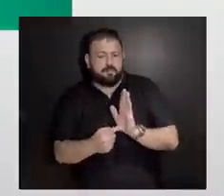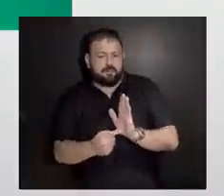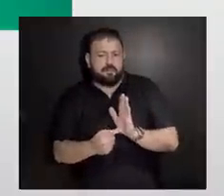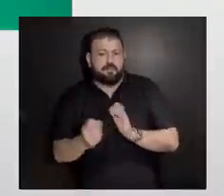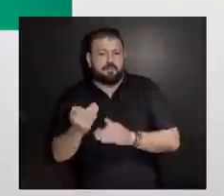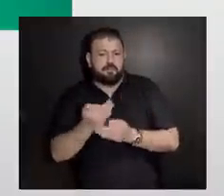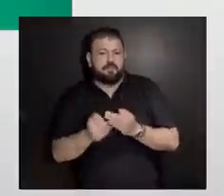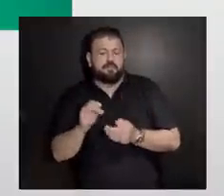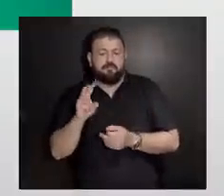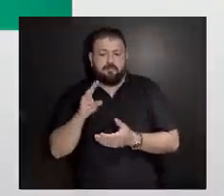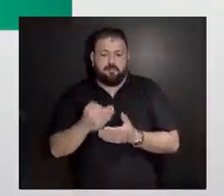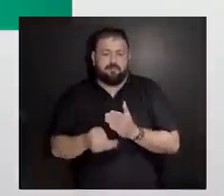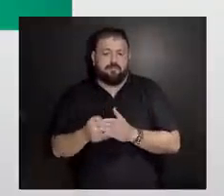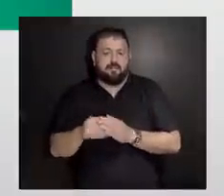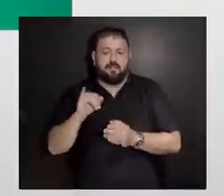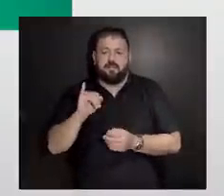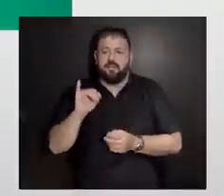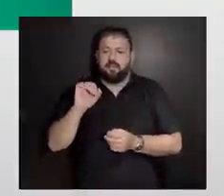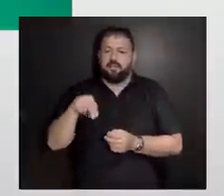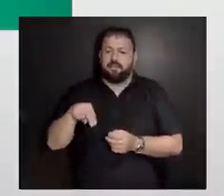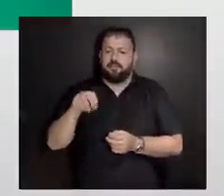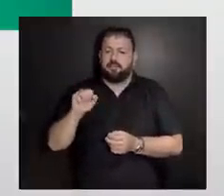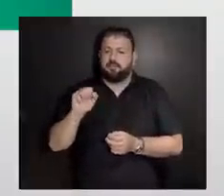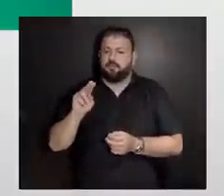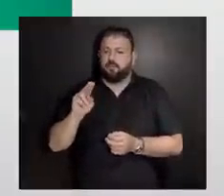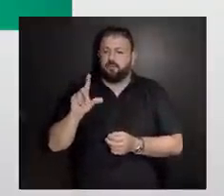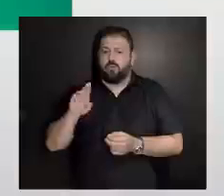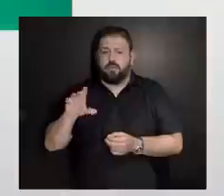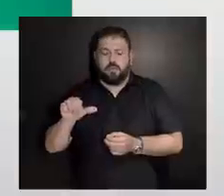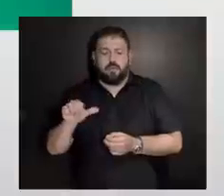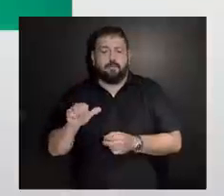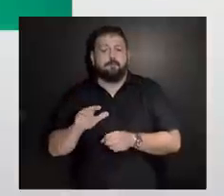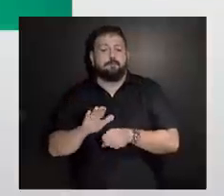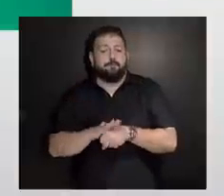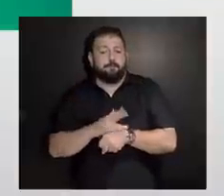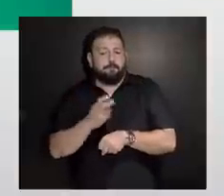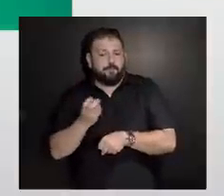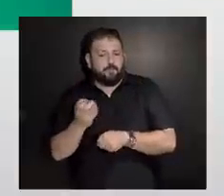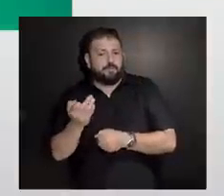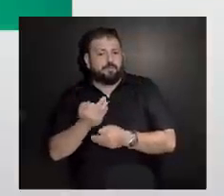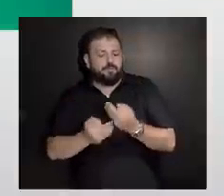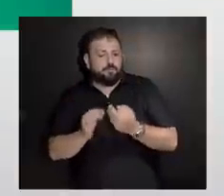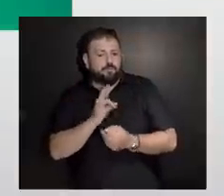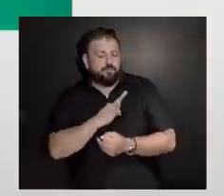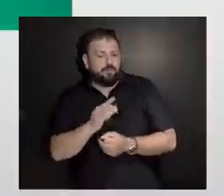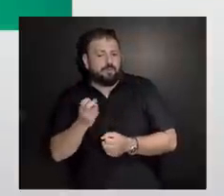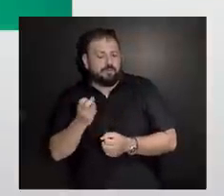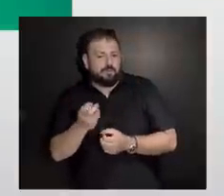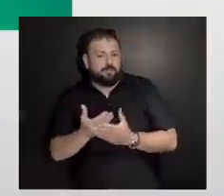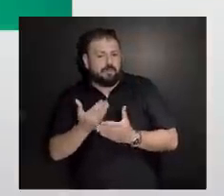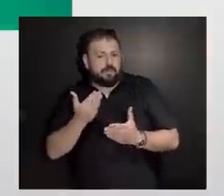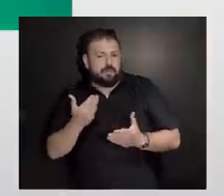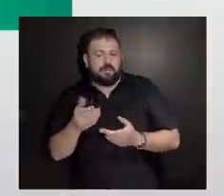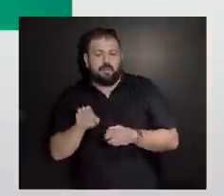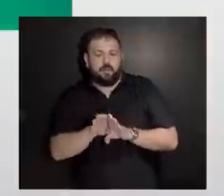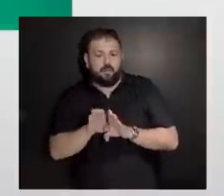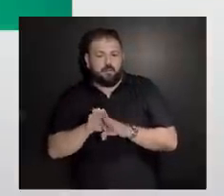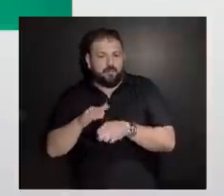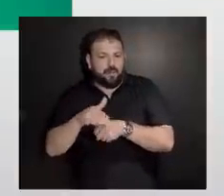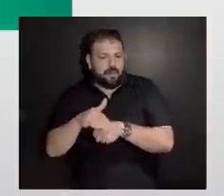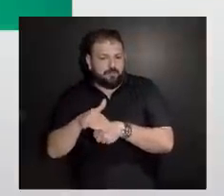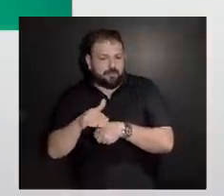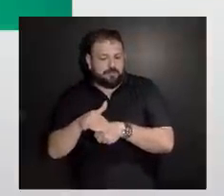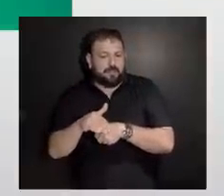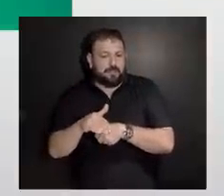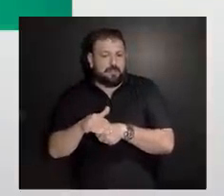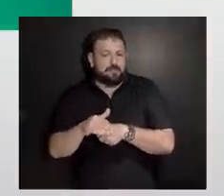resistencia a la insulina. Entonces es importante checarlo también porque nos puede dar como cierta alerta roja o incluso podemos